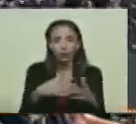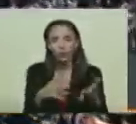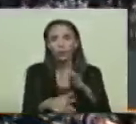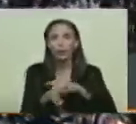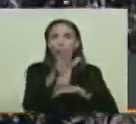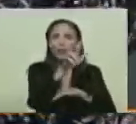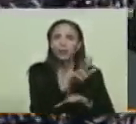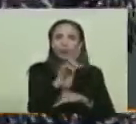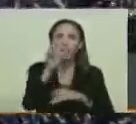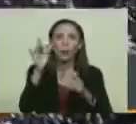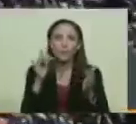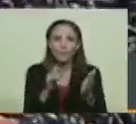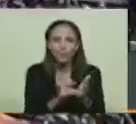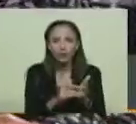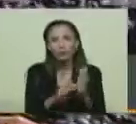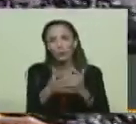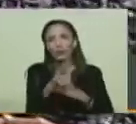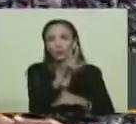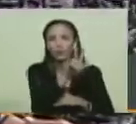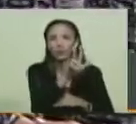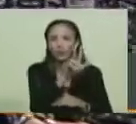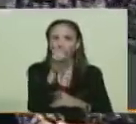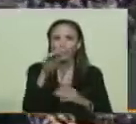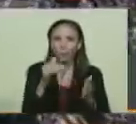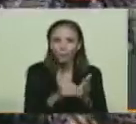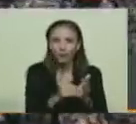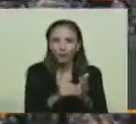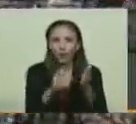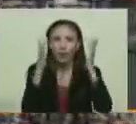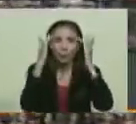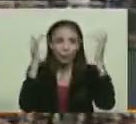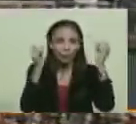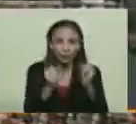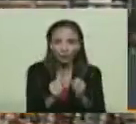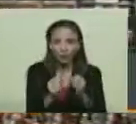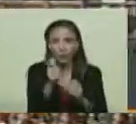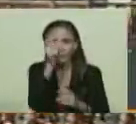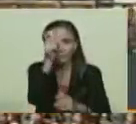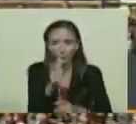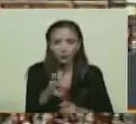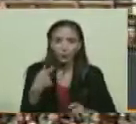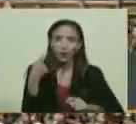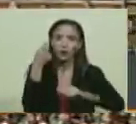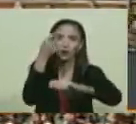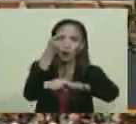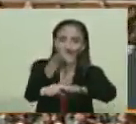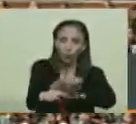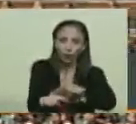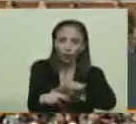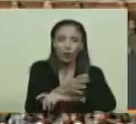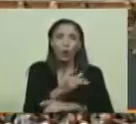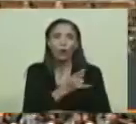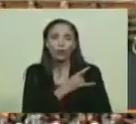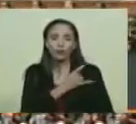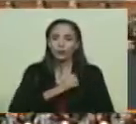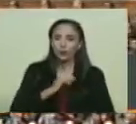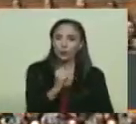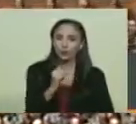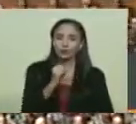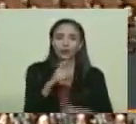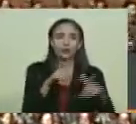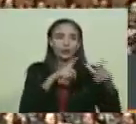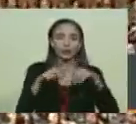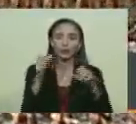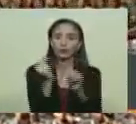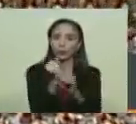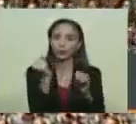32.000 profesionales de policía graduados en la Universidad Nacional Experimental de la Seguridad, activos en la